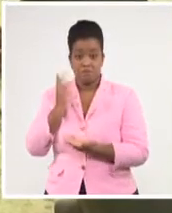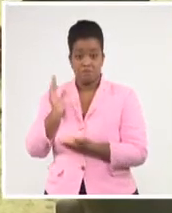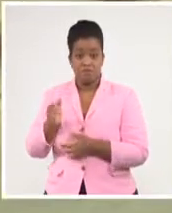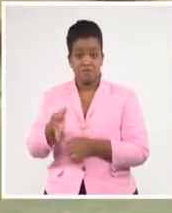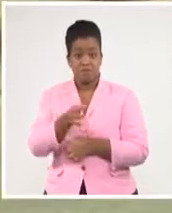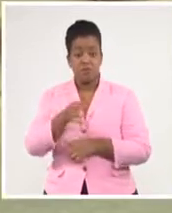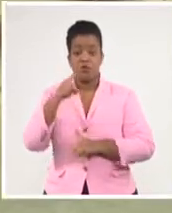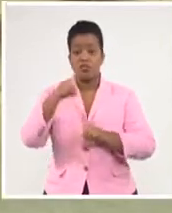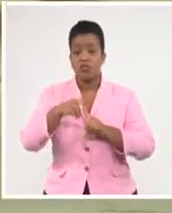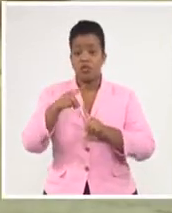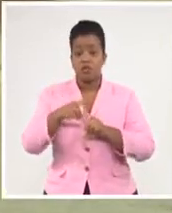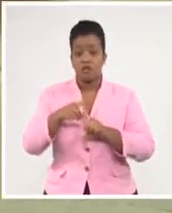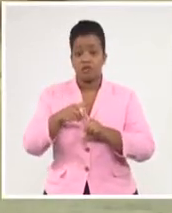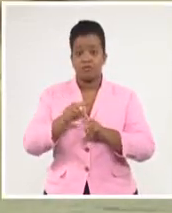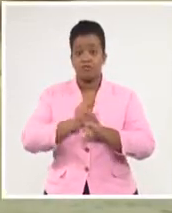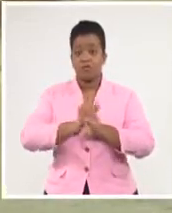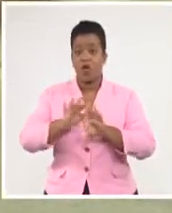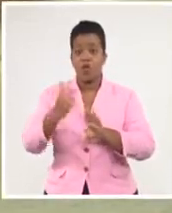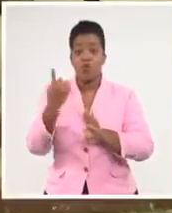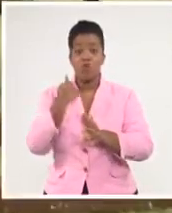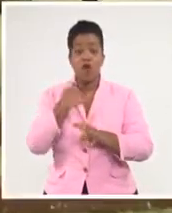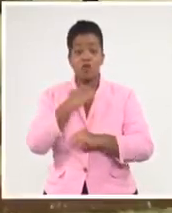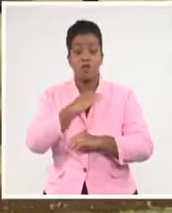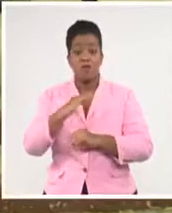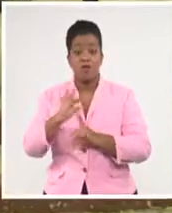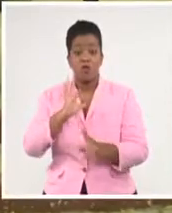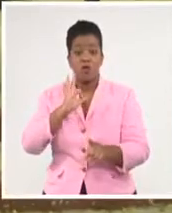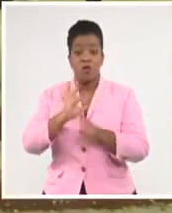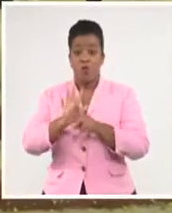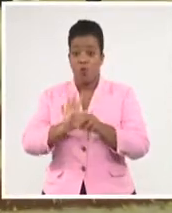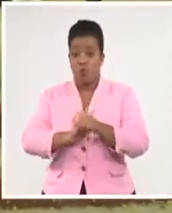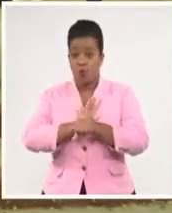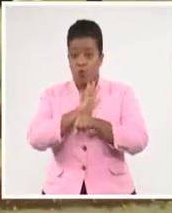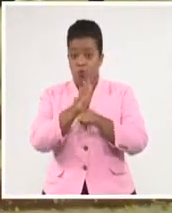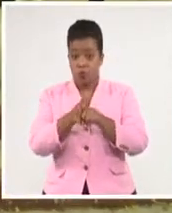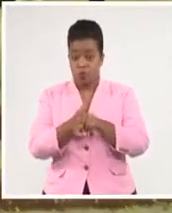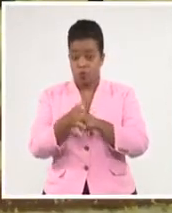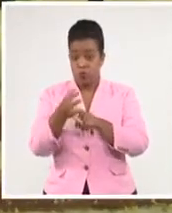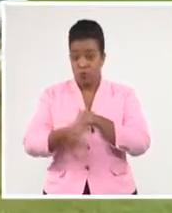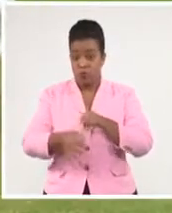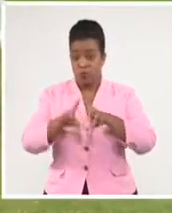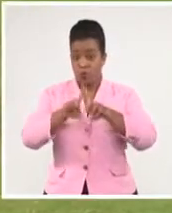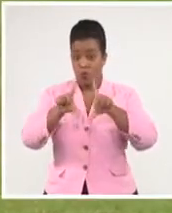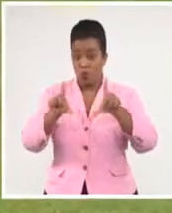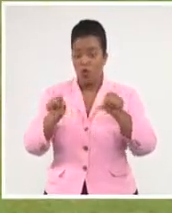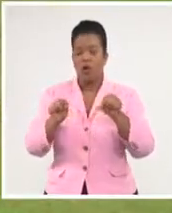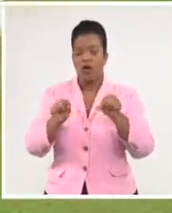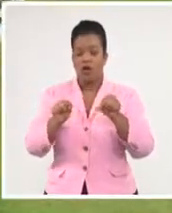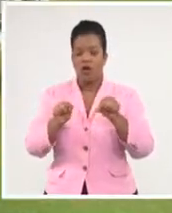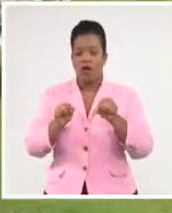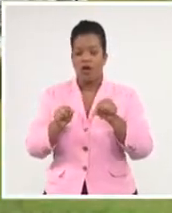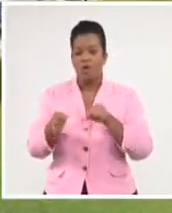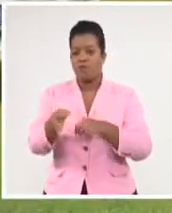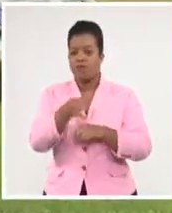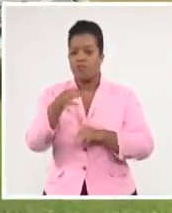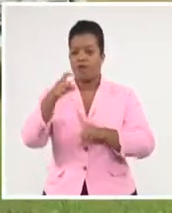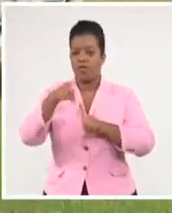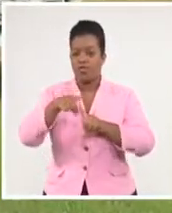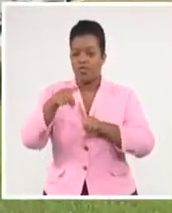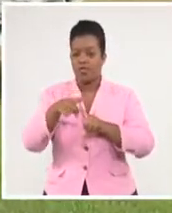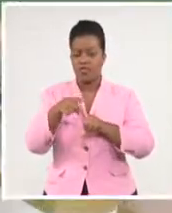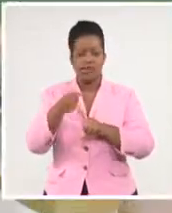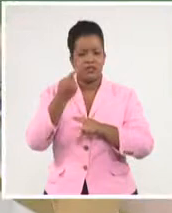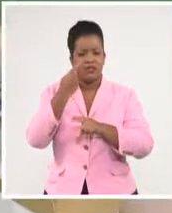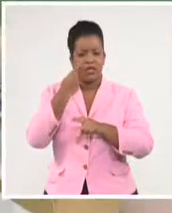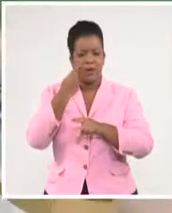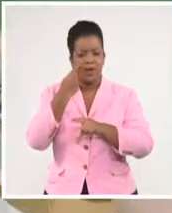Un año y medio después de que en Trinidad se reportaran los primeros casos de COVID-19 en Cuba, este municipio de la provincia de Santi Spíritus